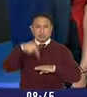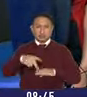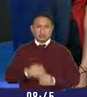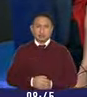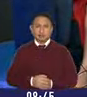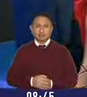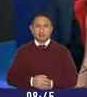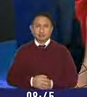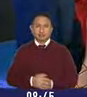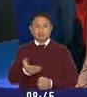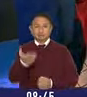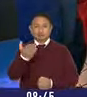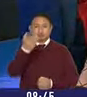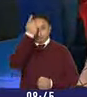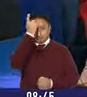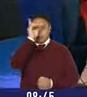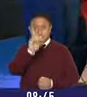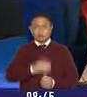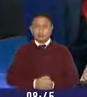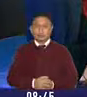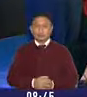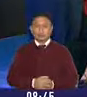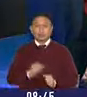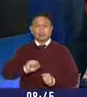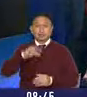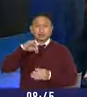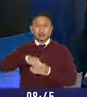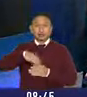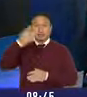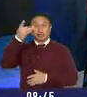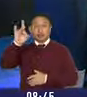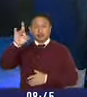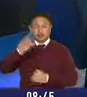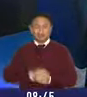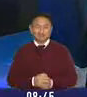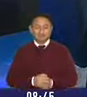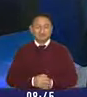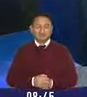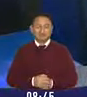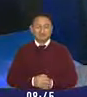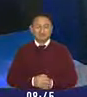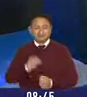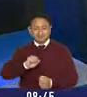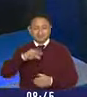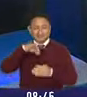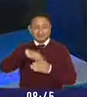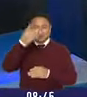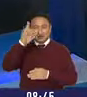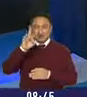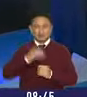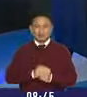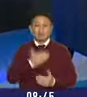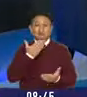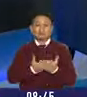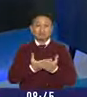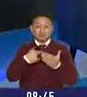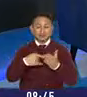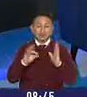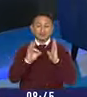de Pichincha. Usted tiene la decisión. Y además, voten por las listas 18, querida Diana. Gracias. voten por la lista 18. Y síganme en mis